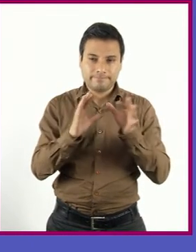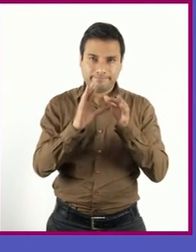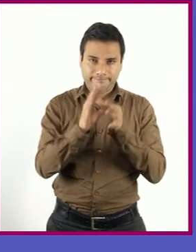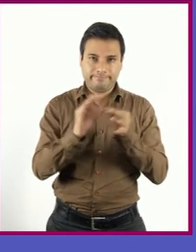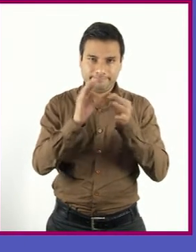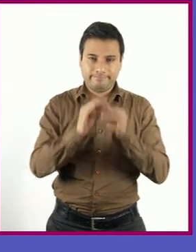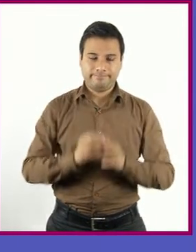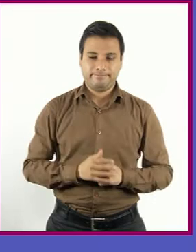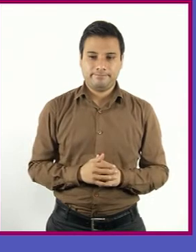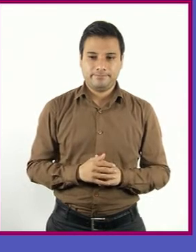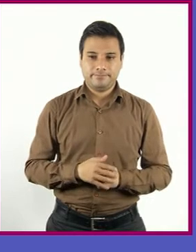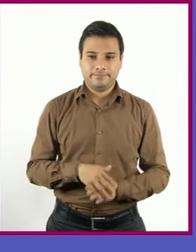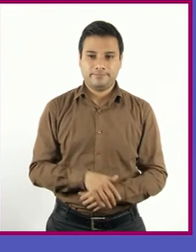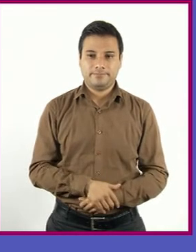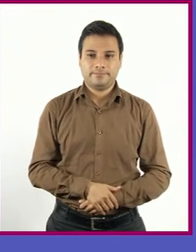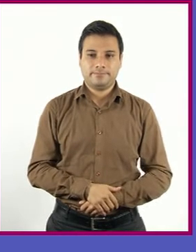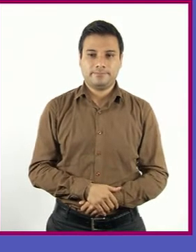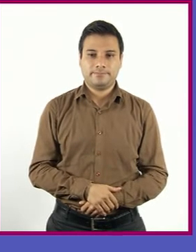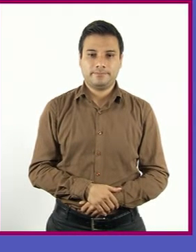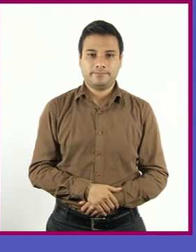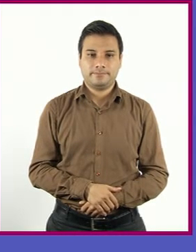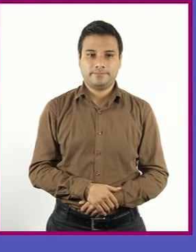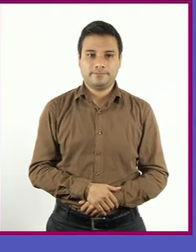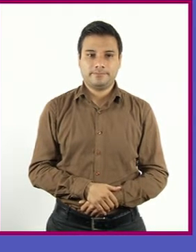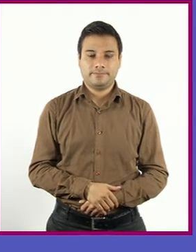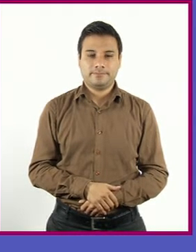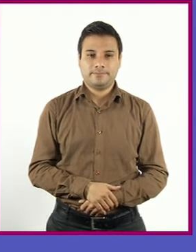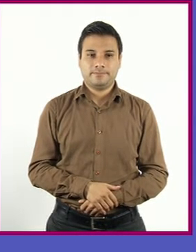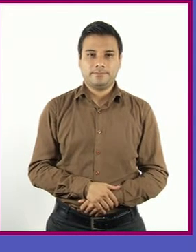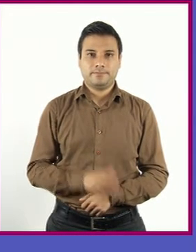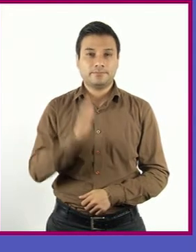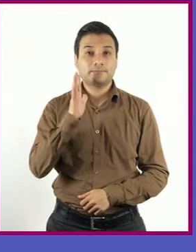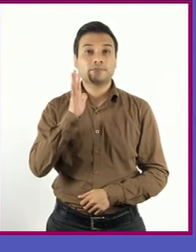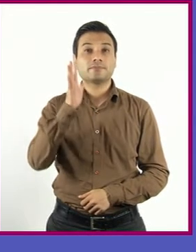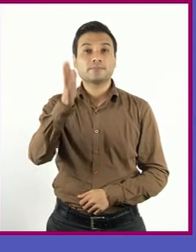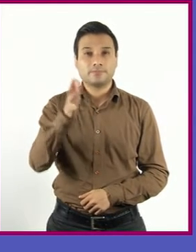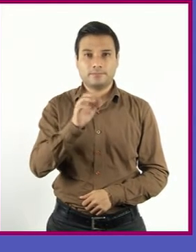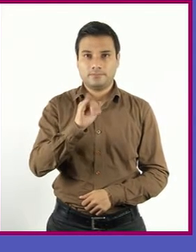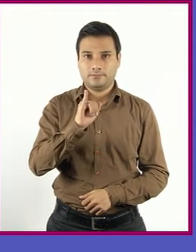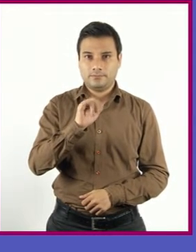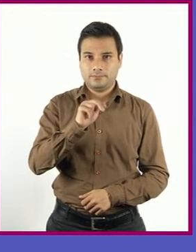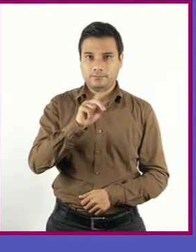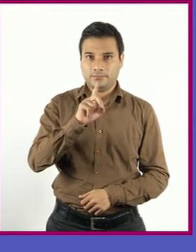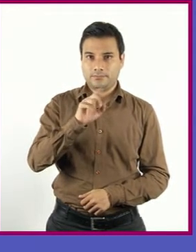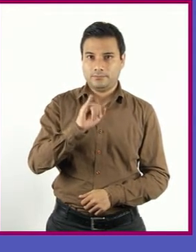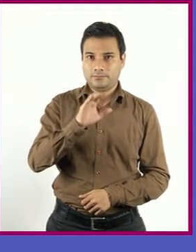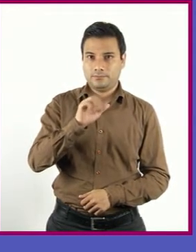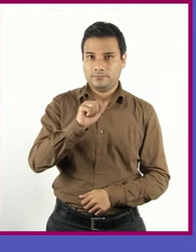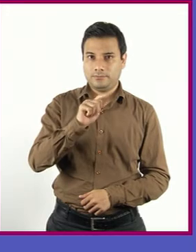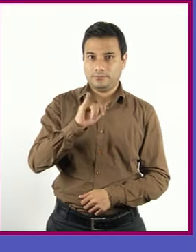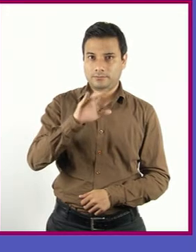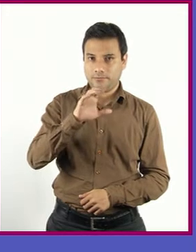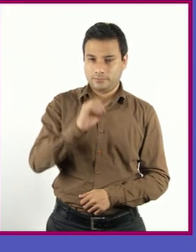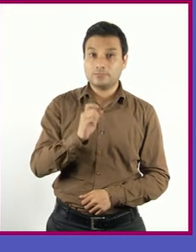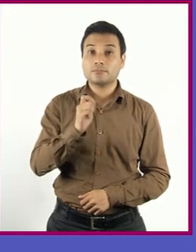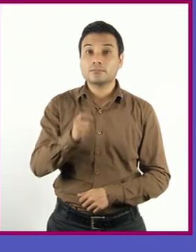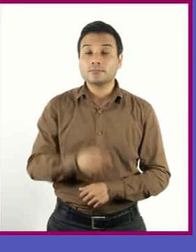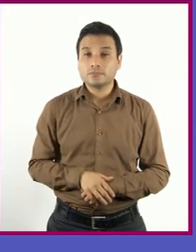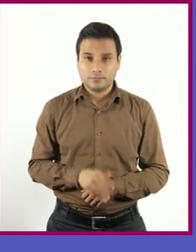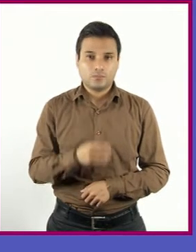den fluidez al juego. En el primero, el futuro indicativo precisa una obligación